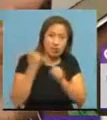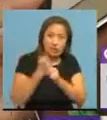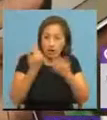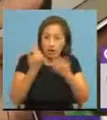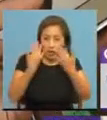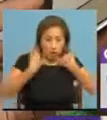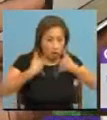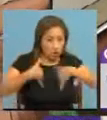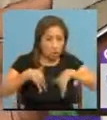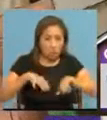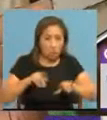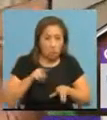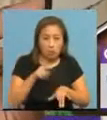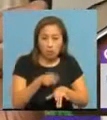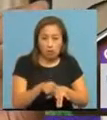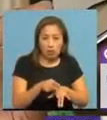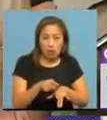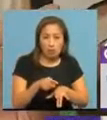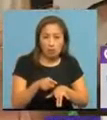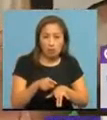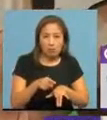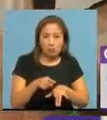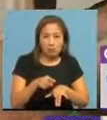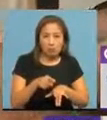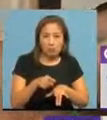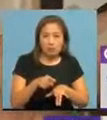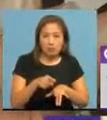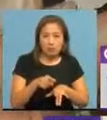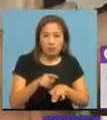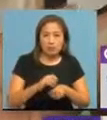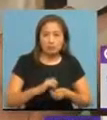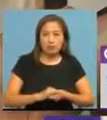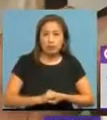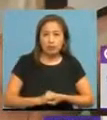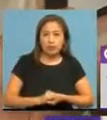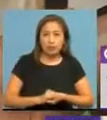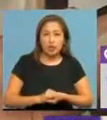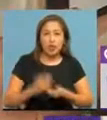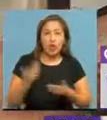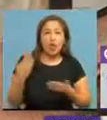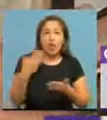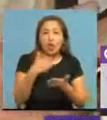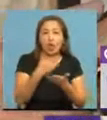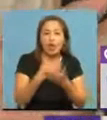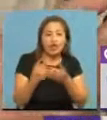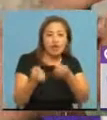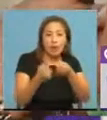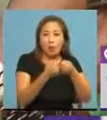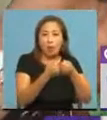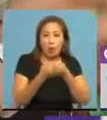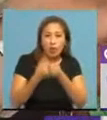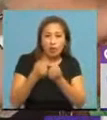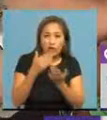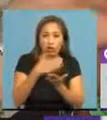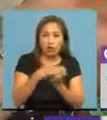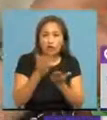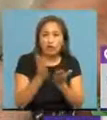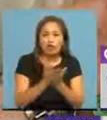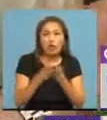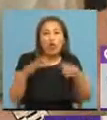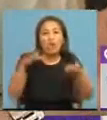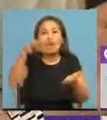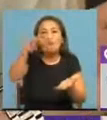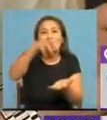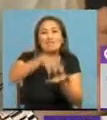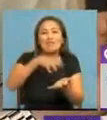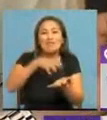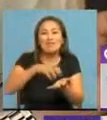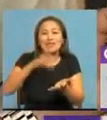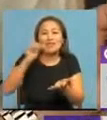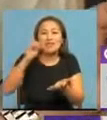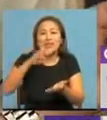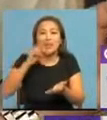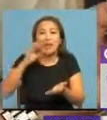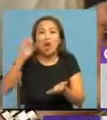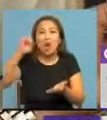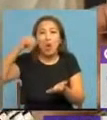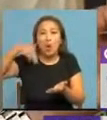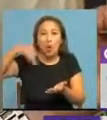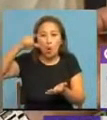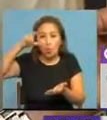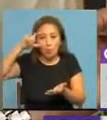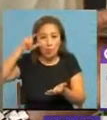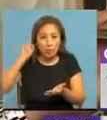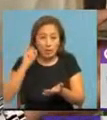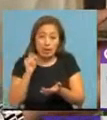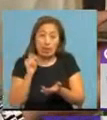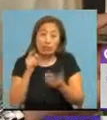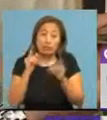normal, en coordinación también con la empresa Omega, por